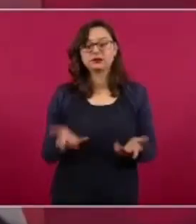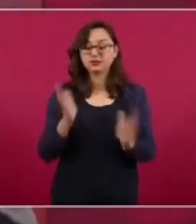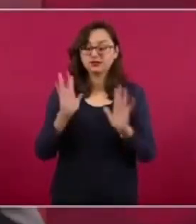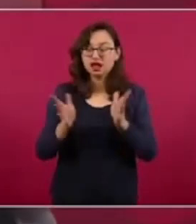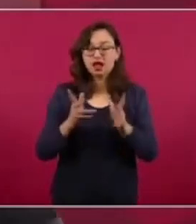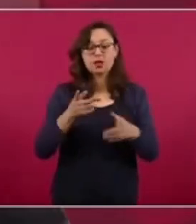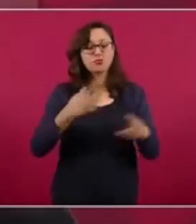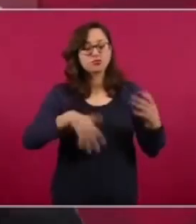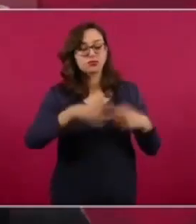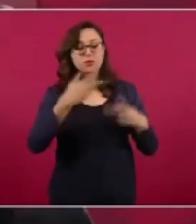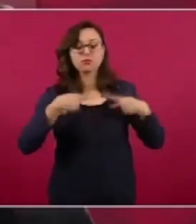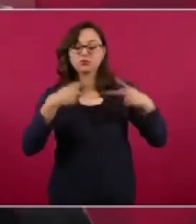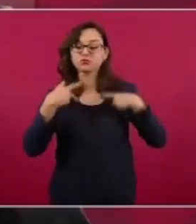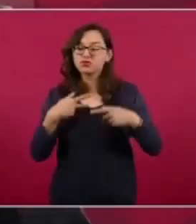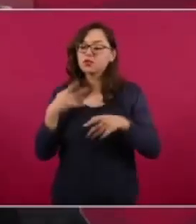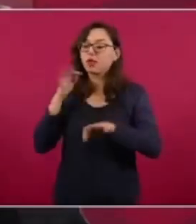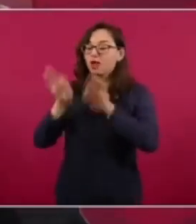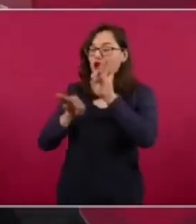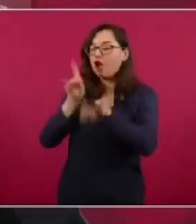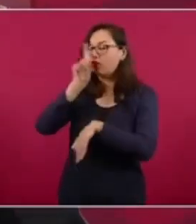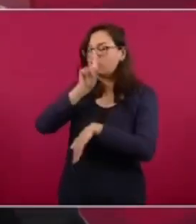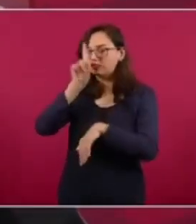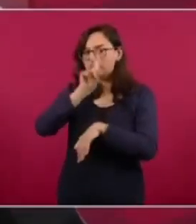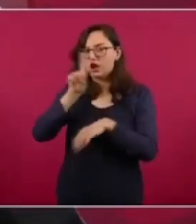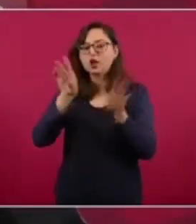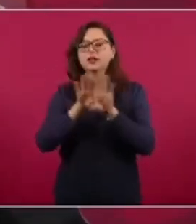arreglarse los dientes y estar así.